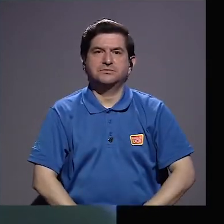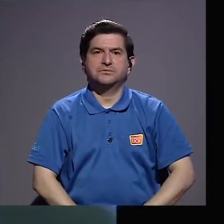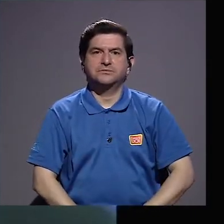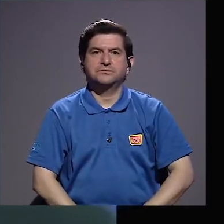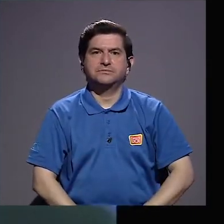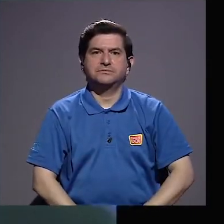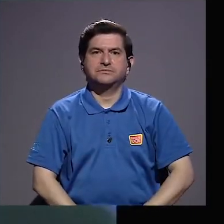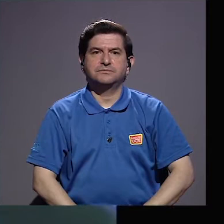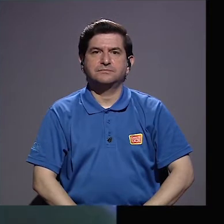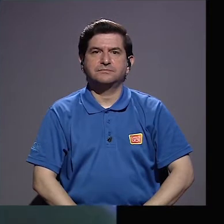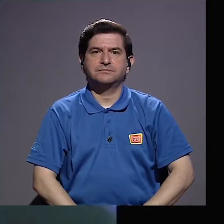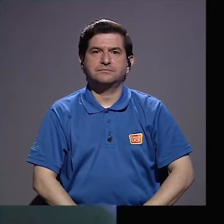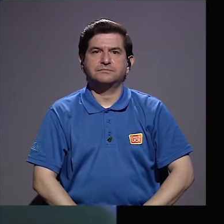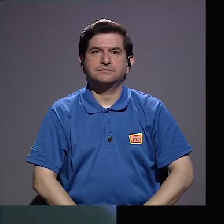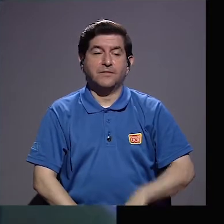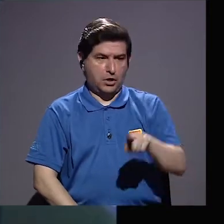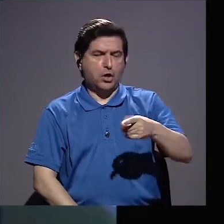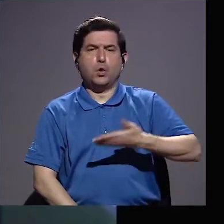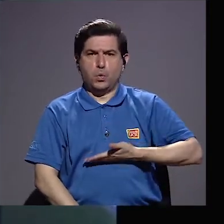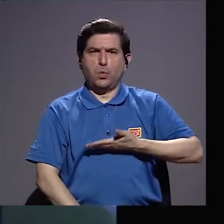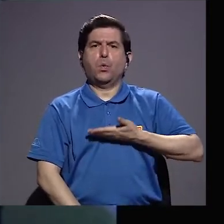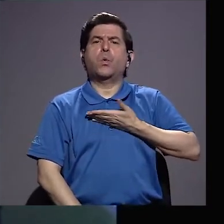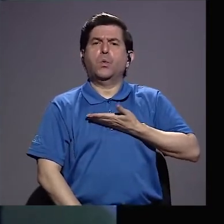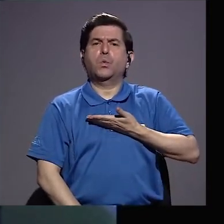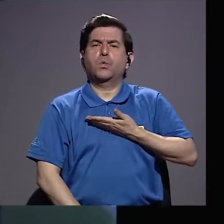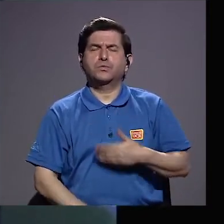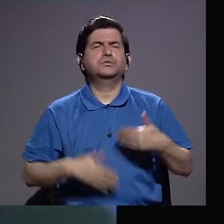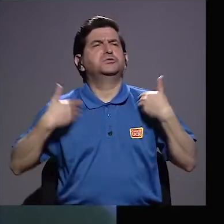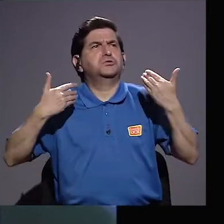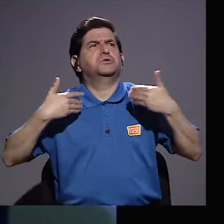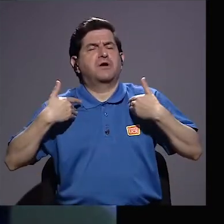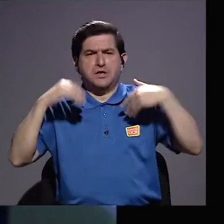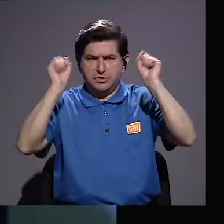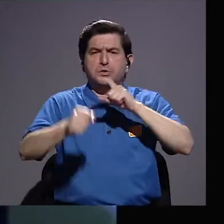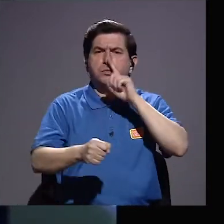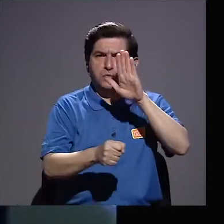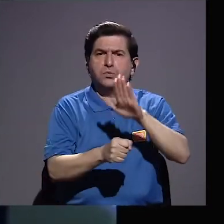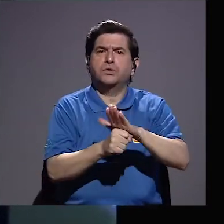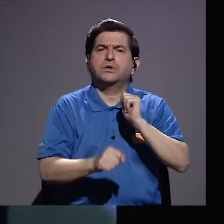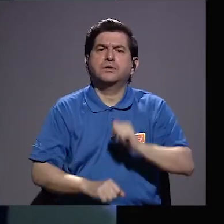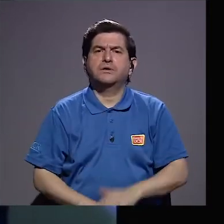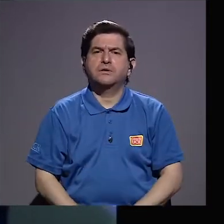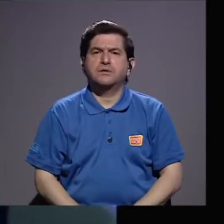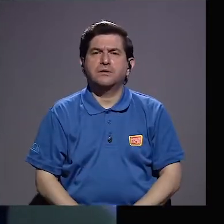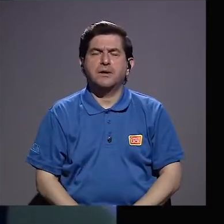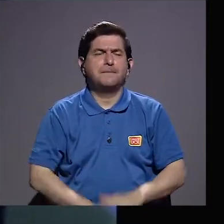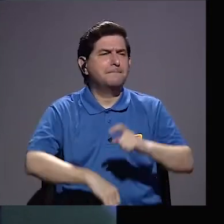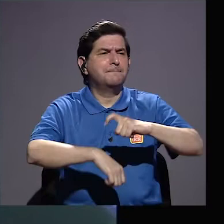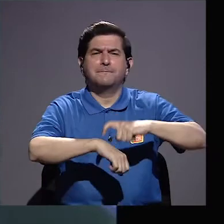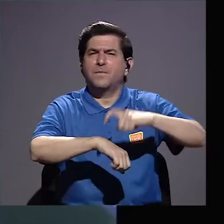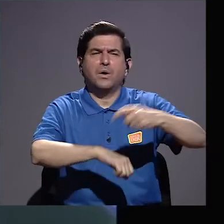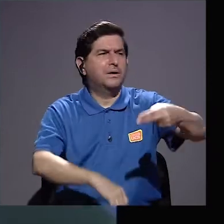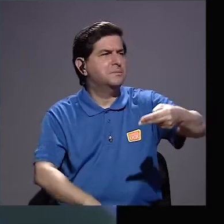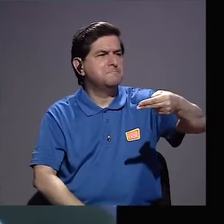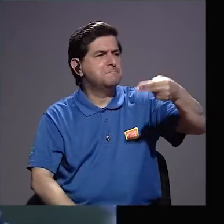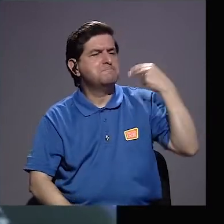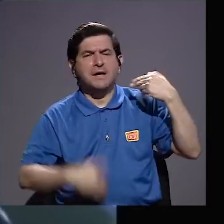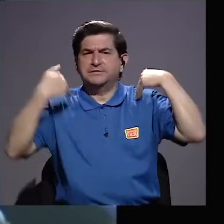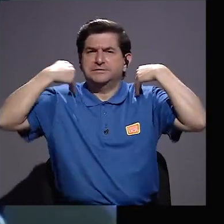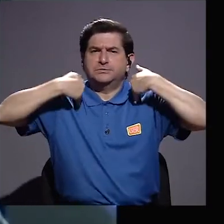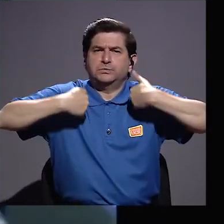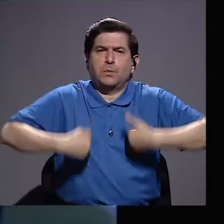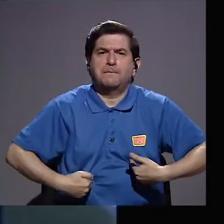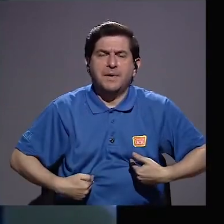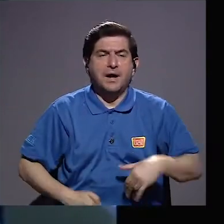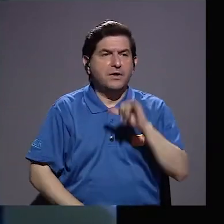muy, muy orgulloso de serlo y muy contento de haber logrado eso, porque debe haber sido un momento en la historia de la humanidad como